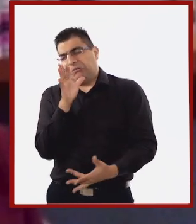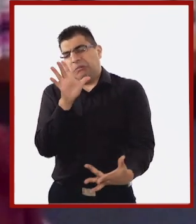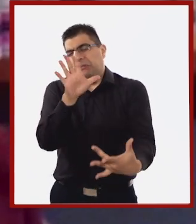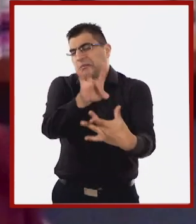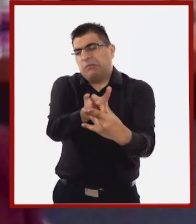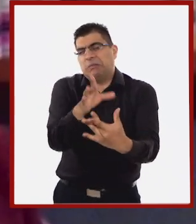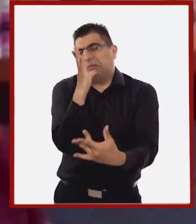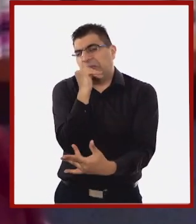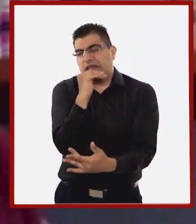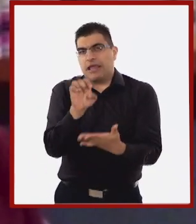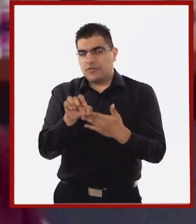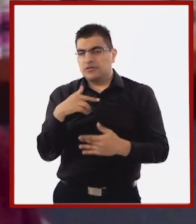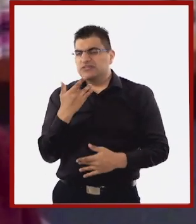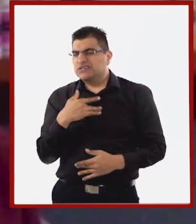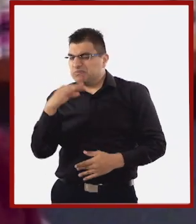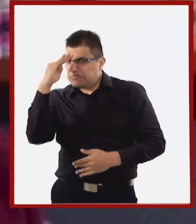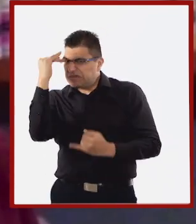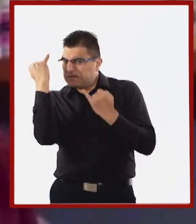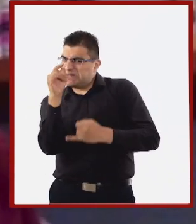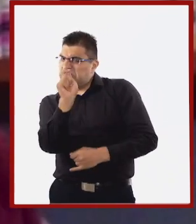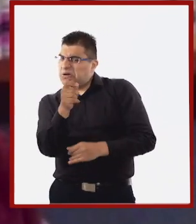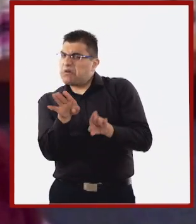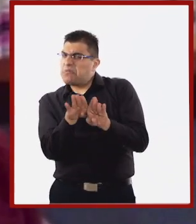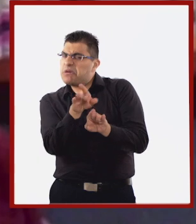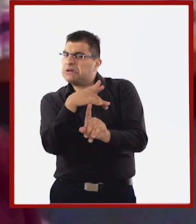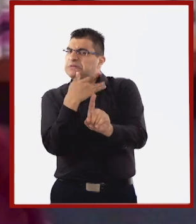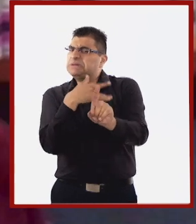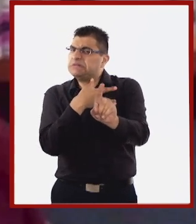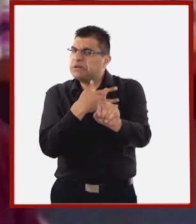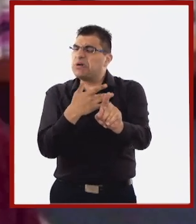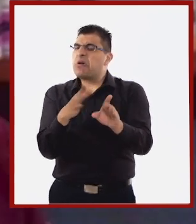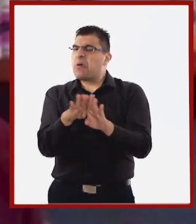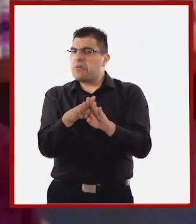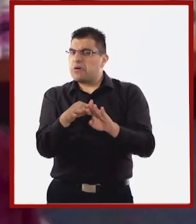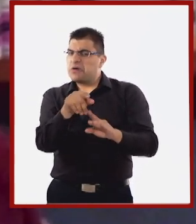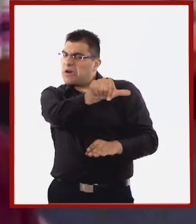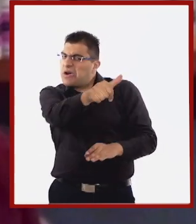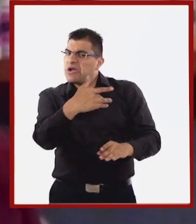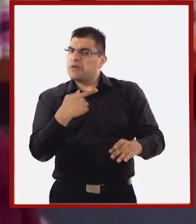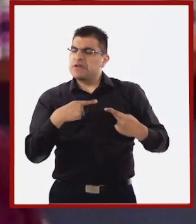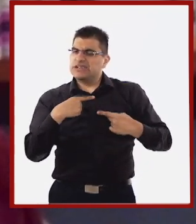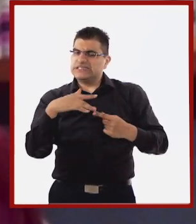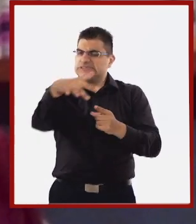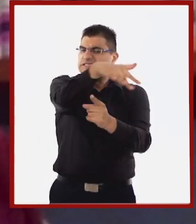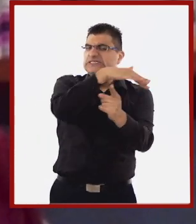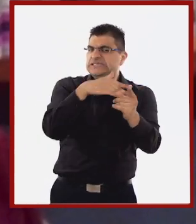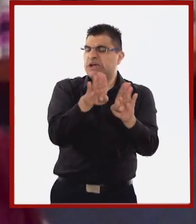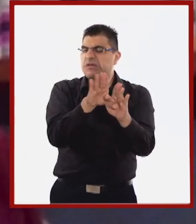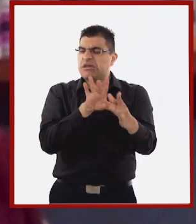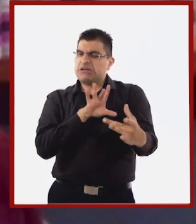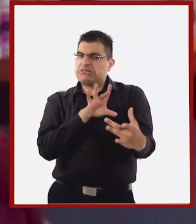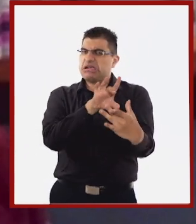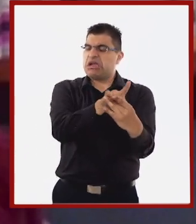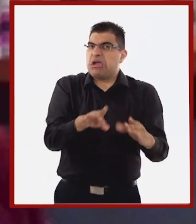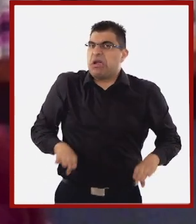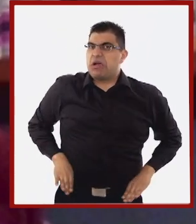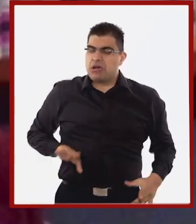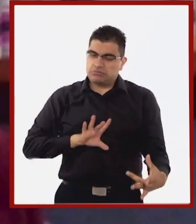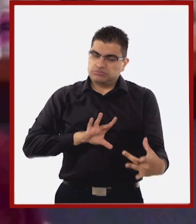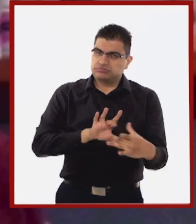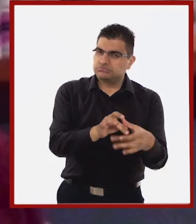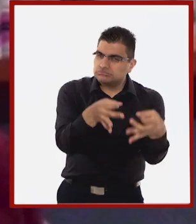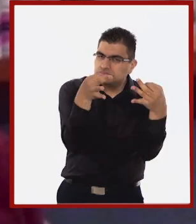se imagine cómo es el otro, ¿no? A menos que se imagine cuál es la talla de los zapatos del otro, ¿no? Entonces la